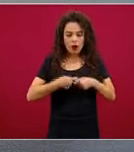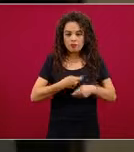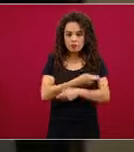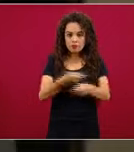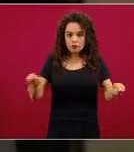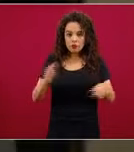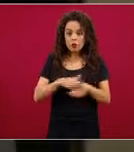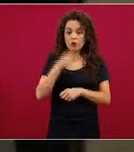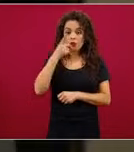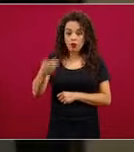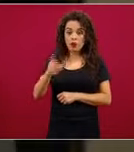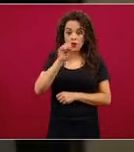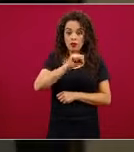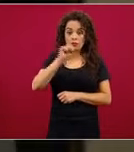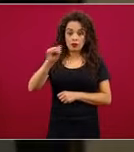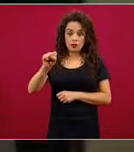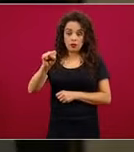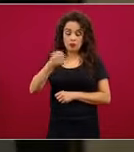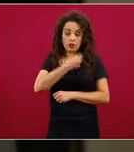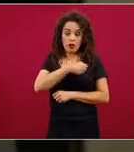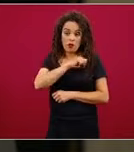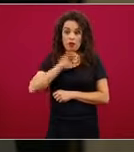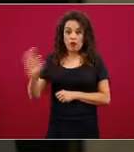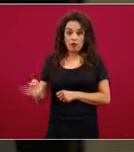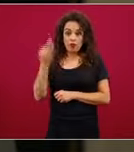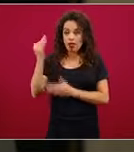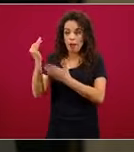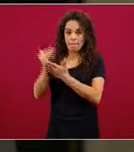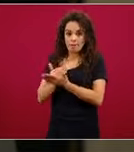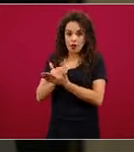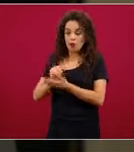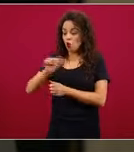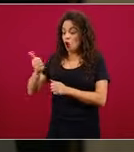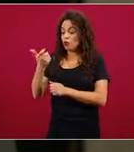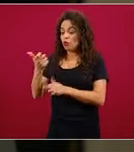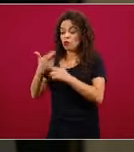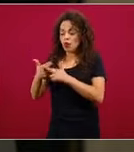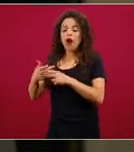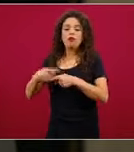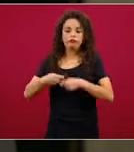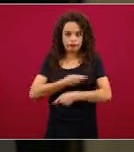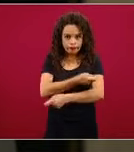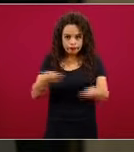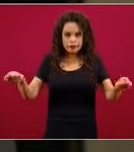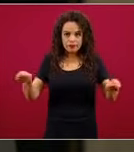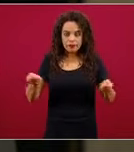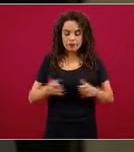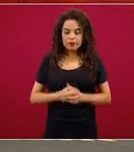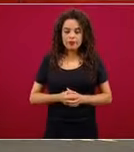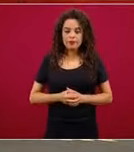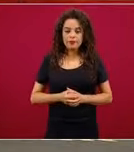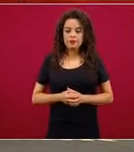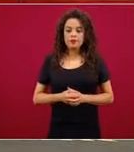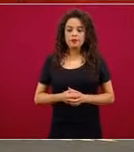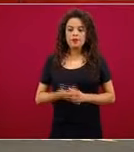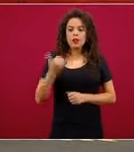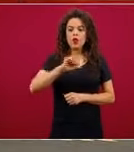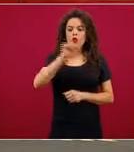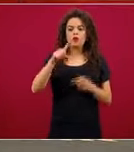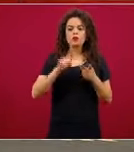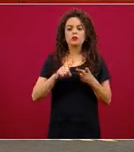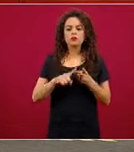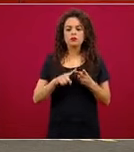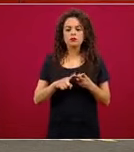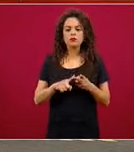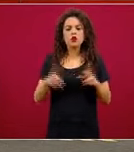de Salud Federal va a ser la que menos va a recibir, ¿no? Y lo va a repartir. Y un poco sobre los EMT. ¿De dónde sale el personal